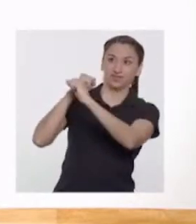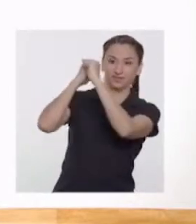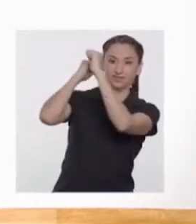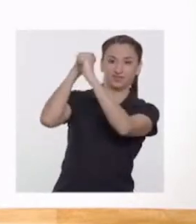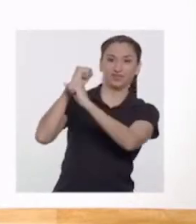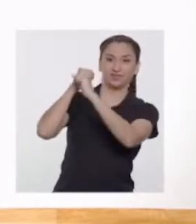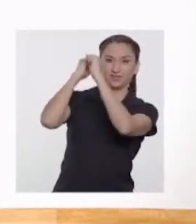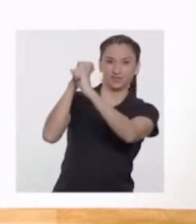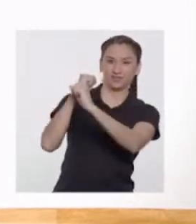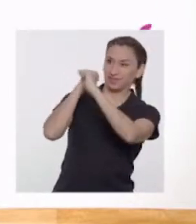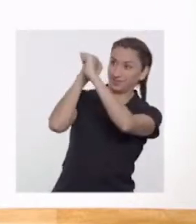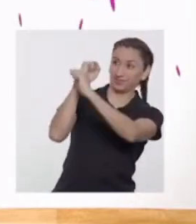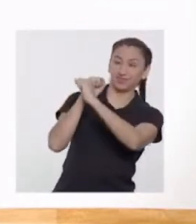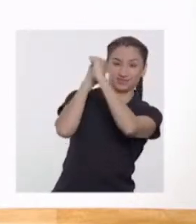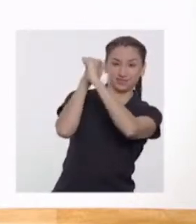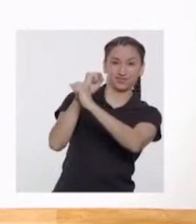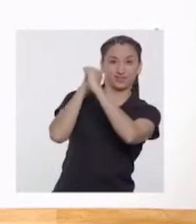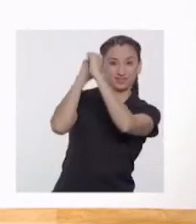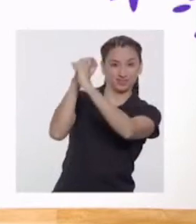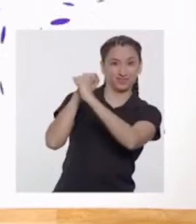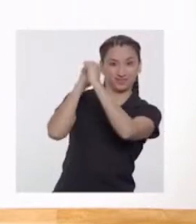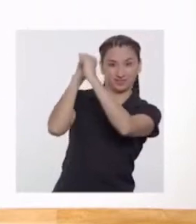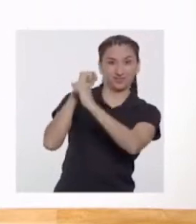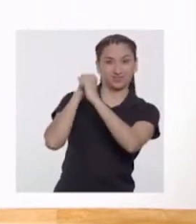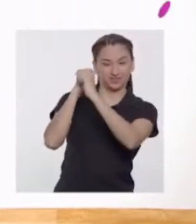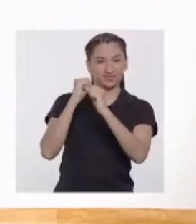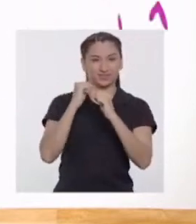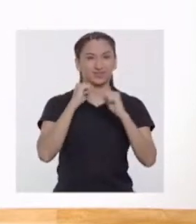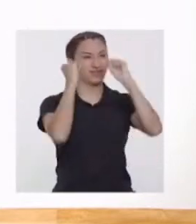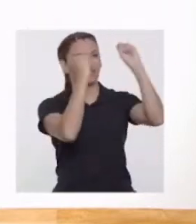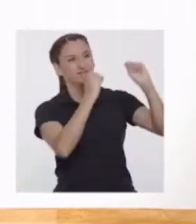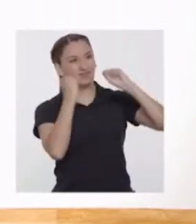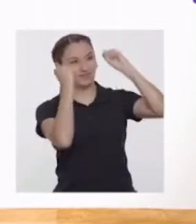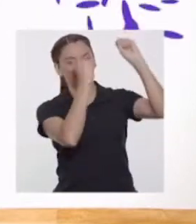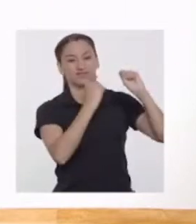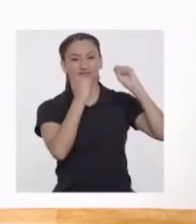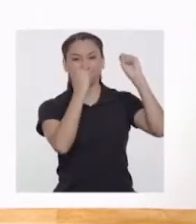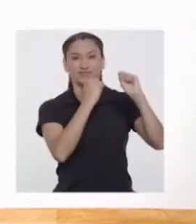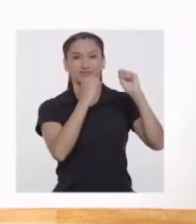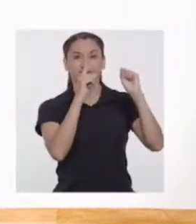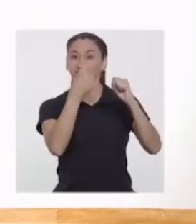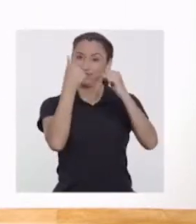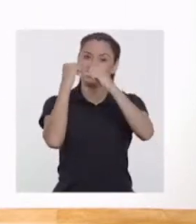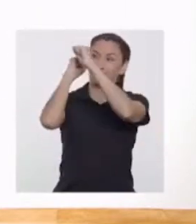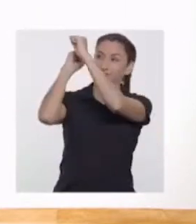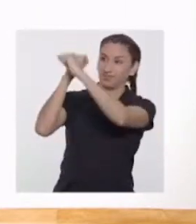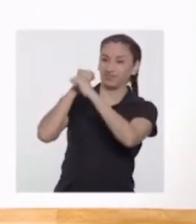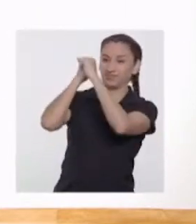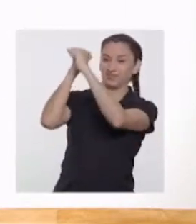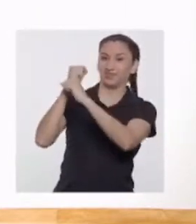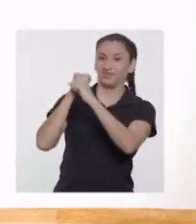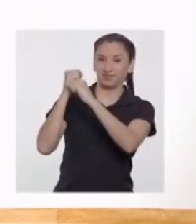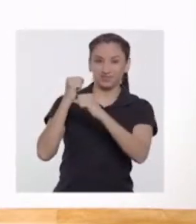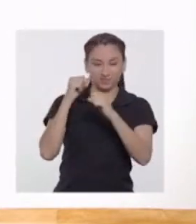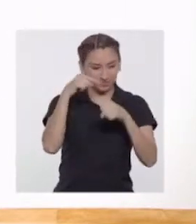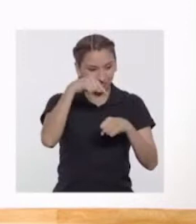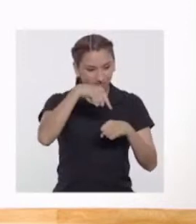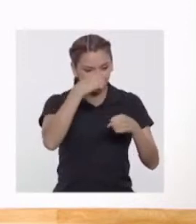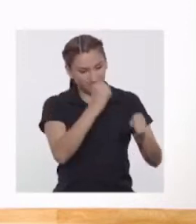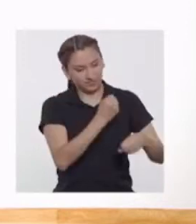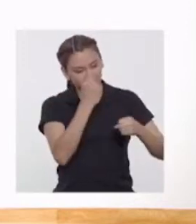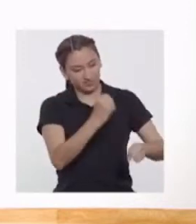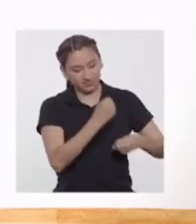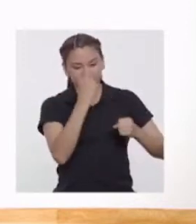Y cambiamos de lado. Eso, eso, eso, eso. Limpiamos arriba, limpiamos